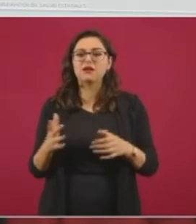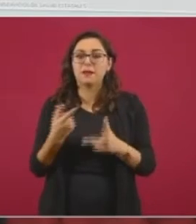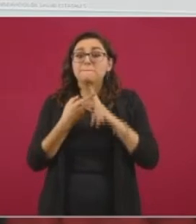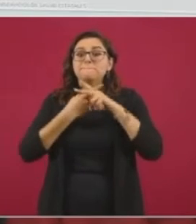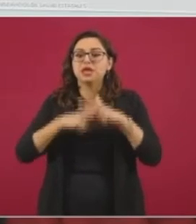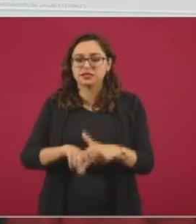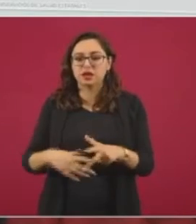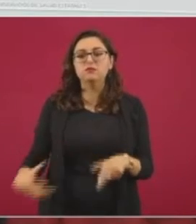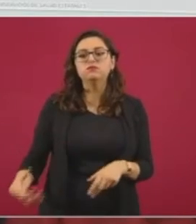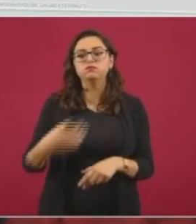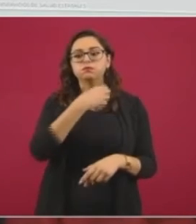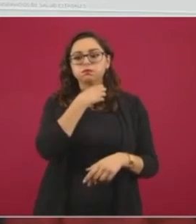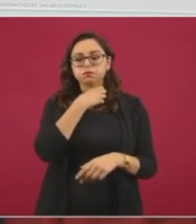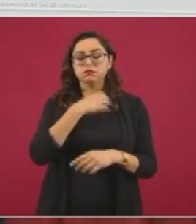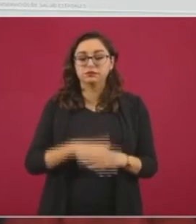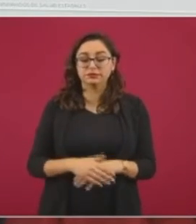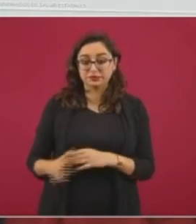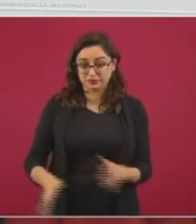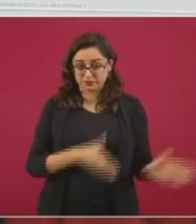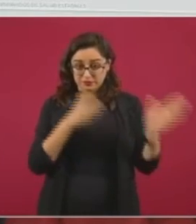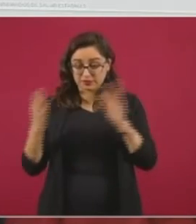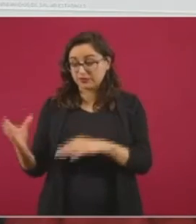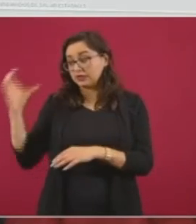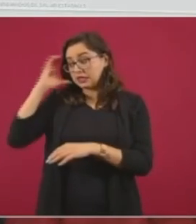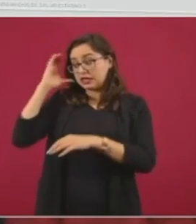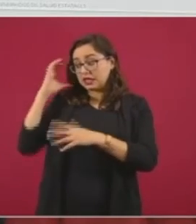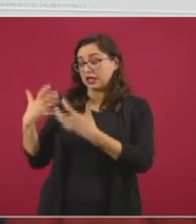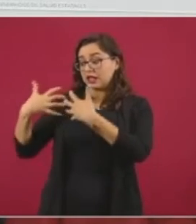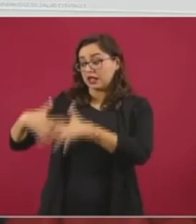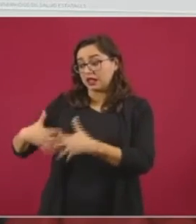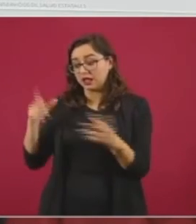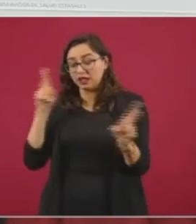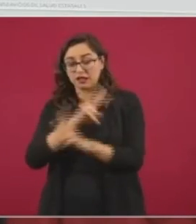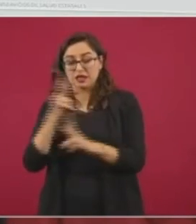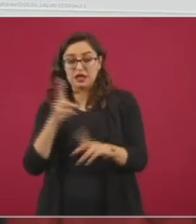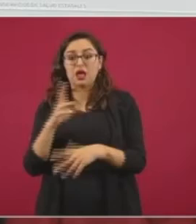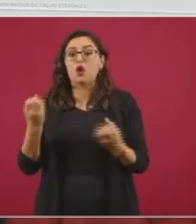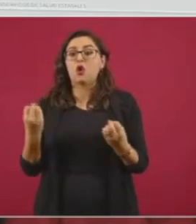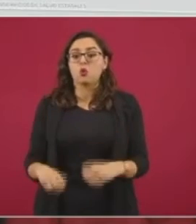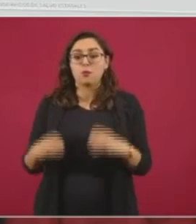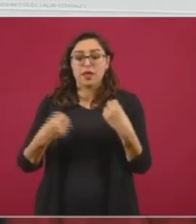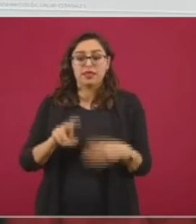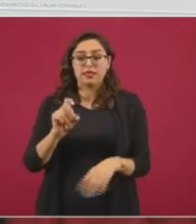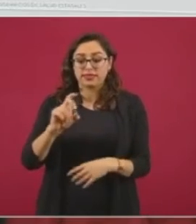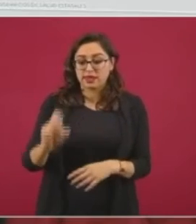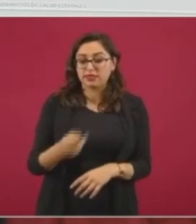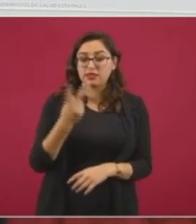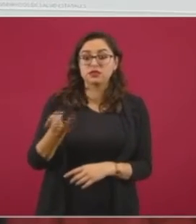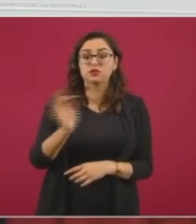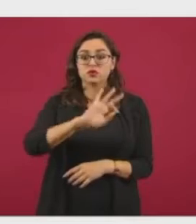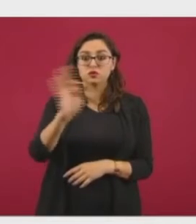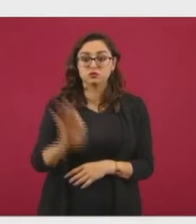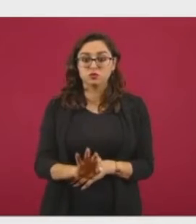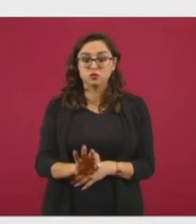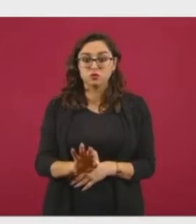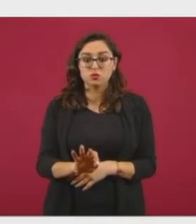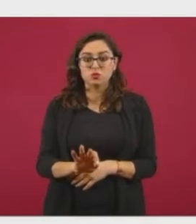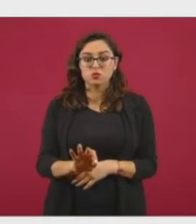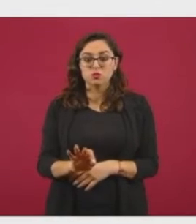hospitalaria. Sobre la disponibilidad de camas con ventilador, hay una ocupación del 32% a nivel nacional y